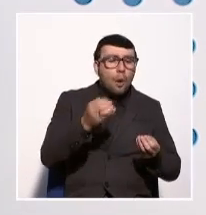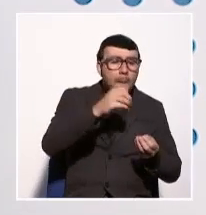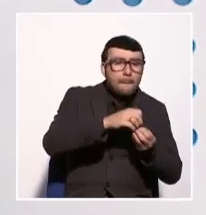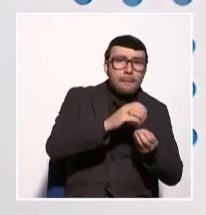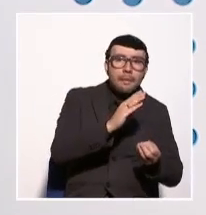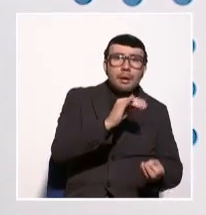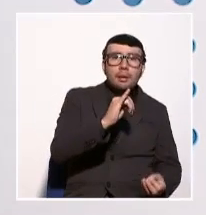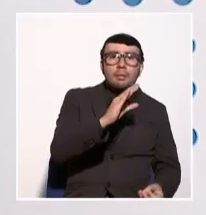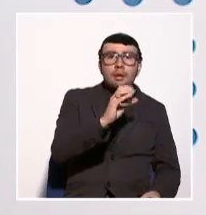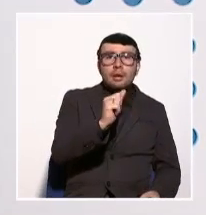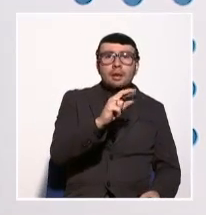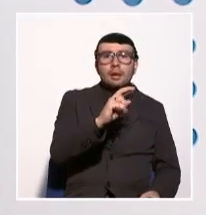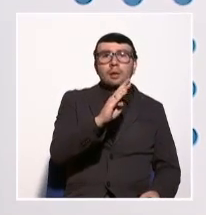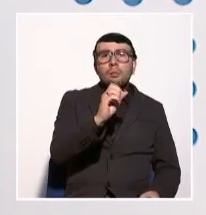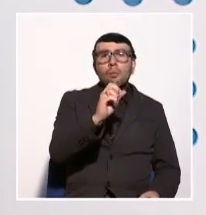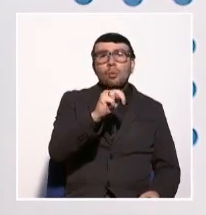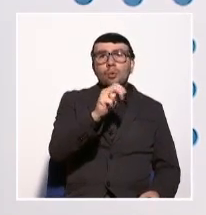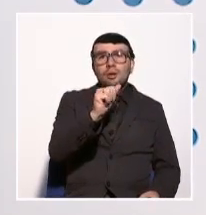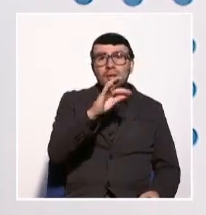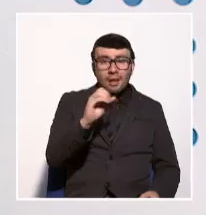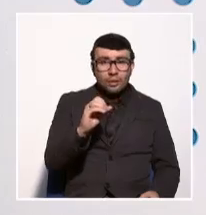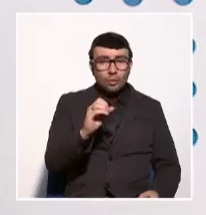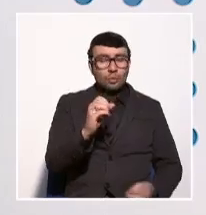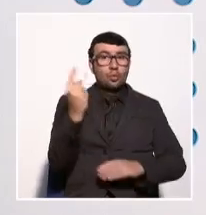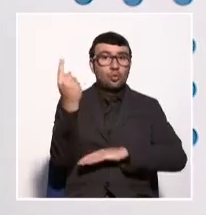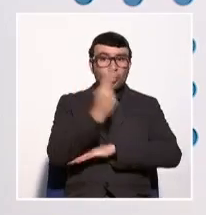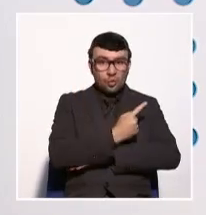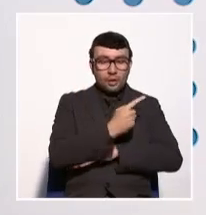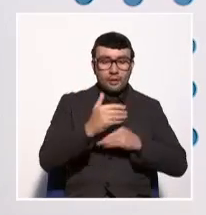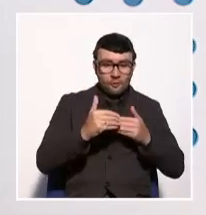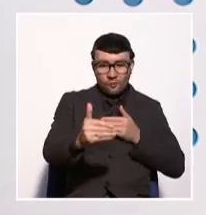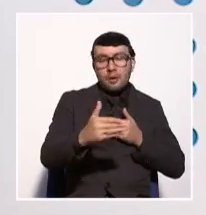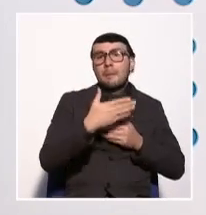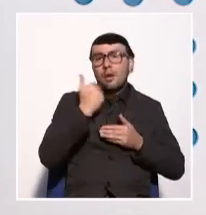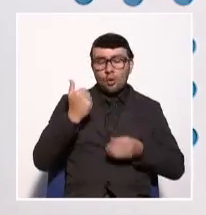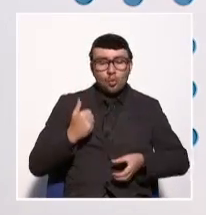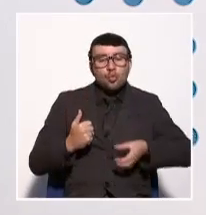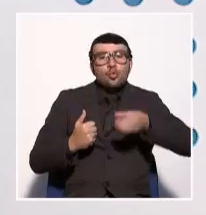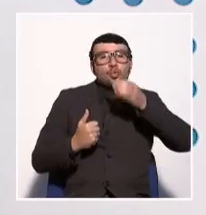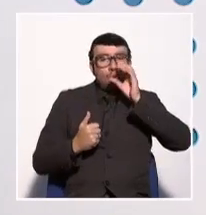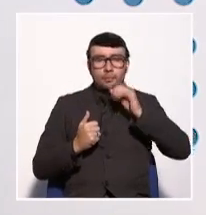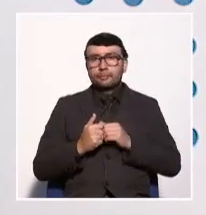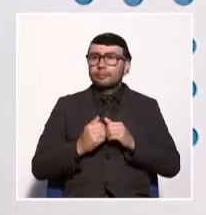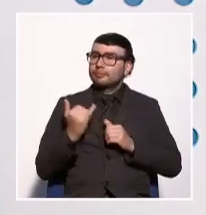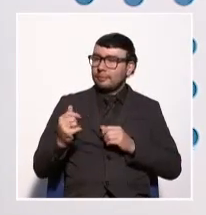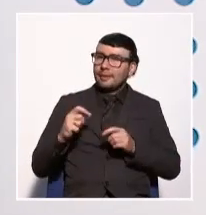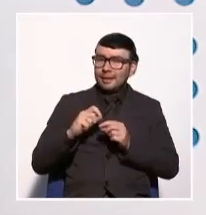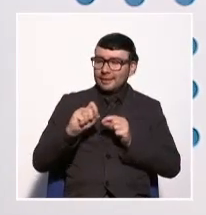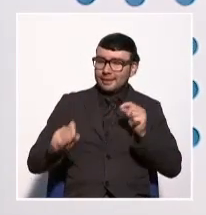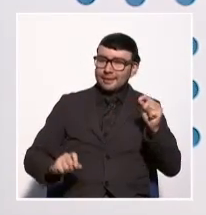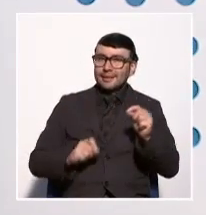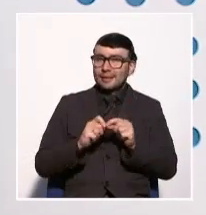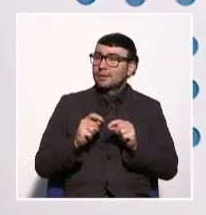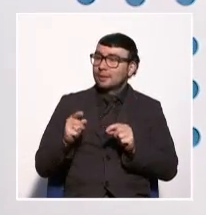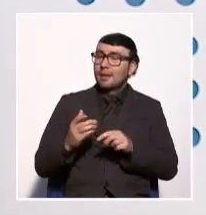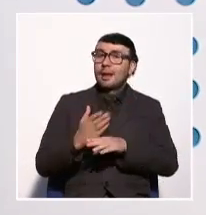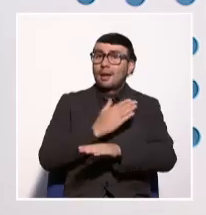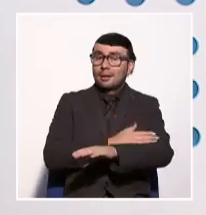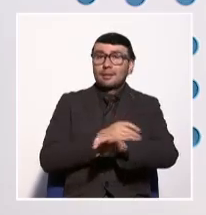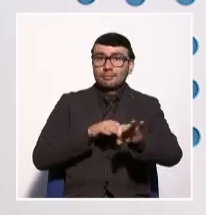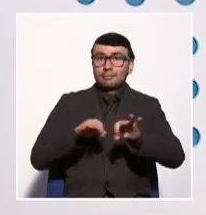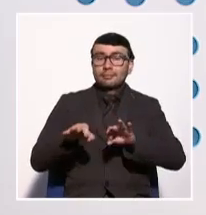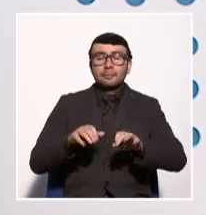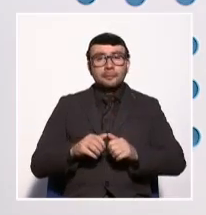después de medio día por los horarios por el ciclo circadiano que fue ahora casualmente premio nobel de medicina